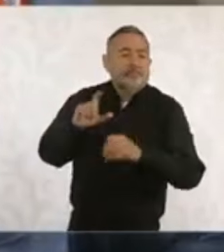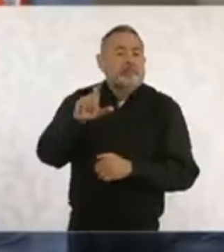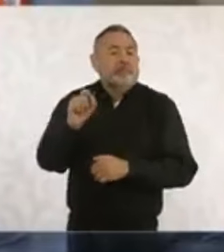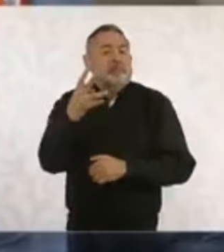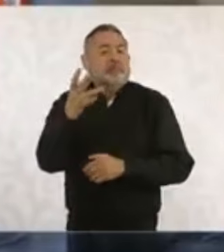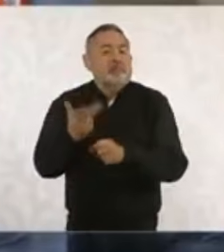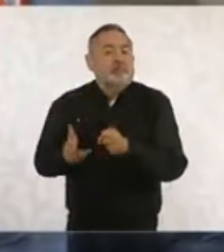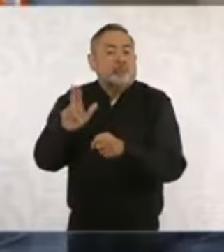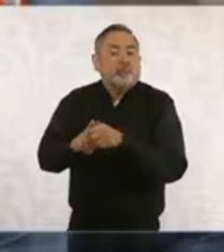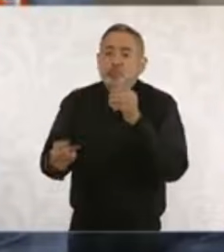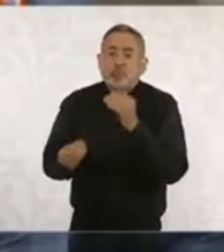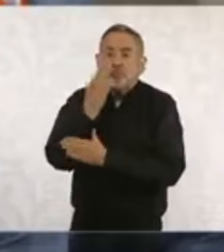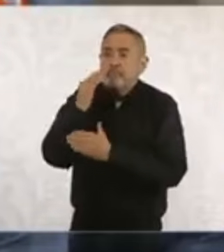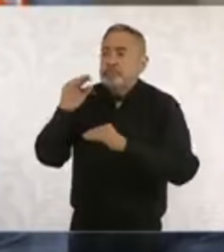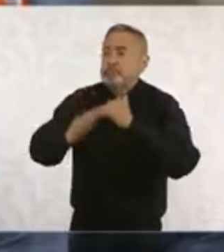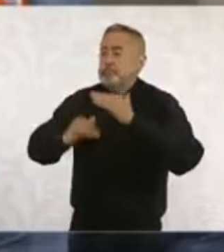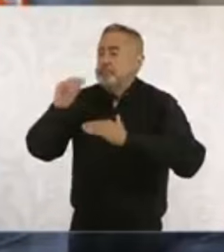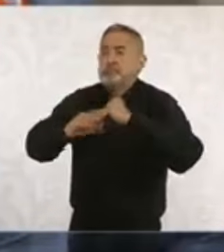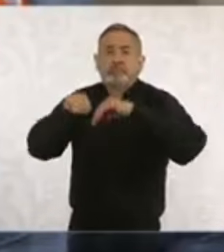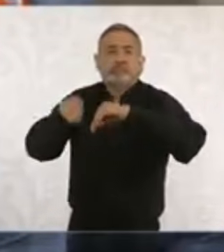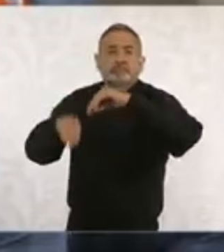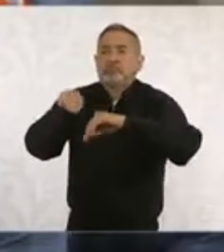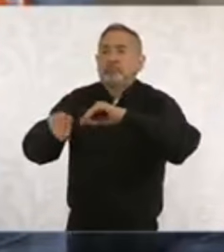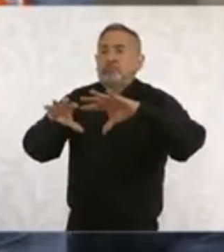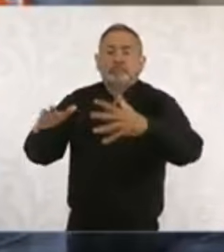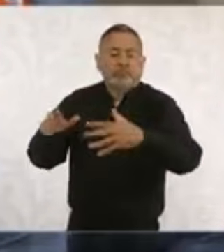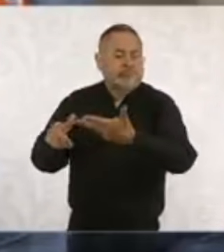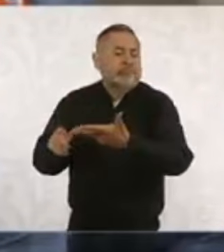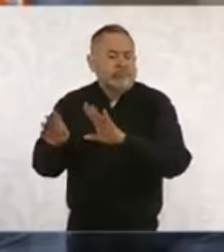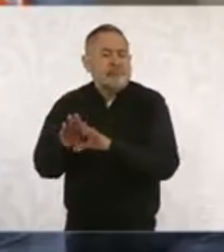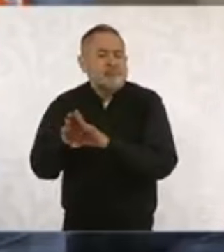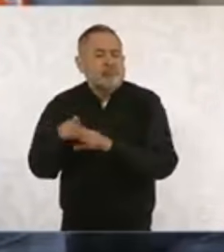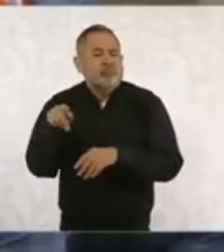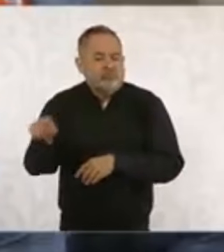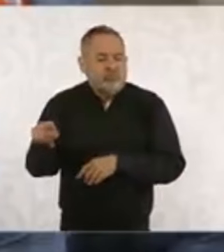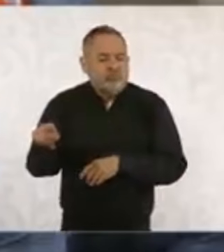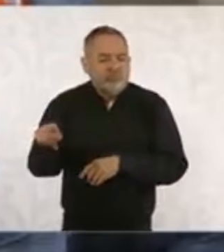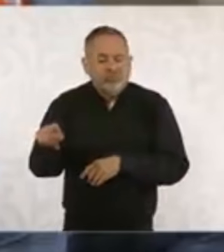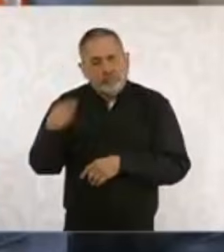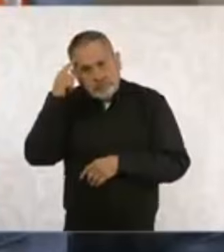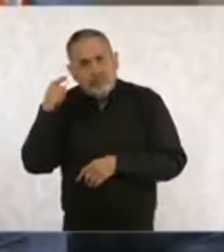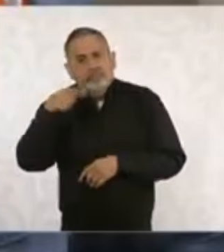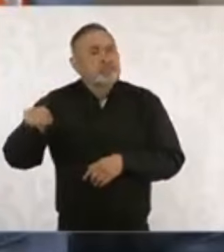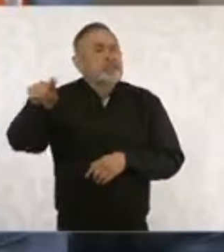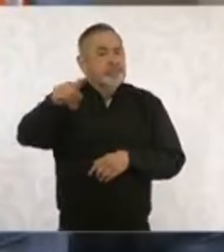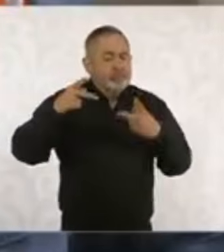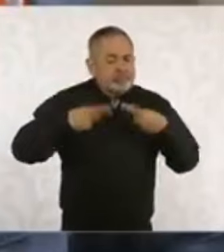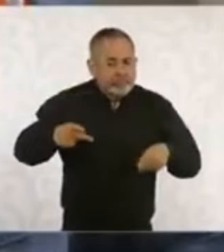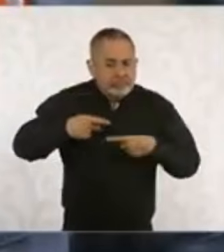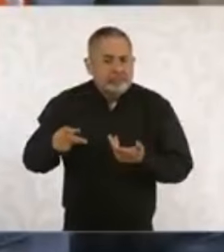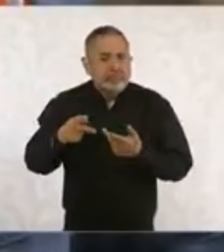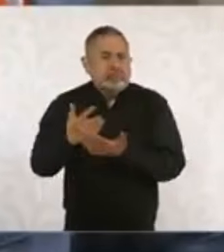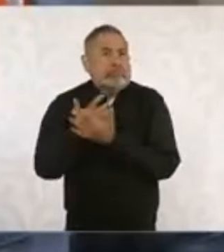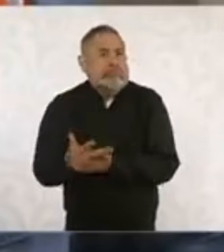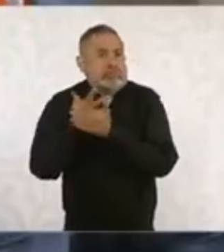en todo el país? ¿Cómo se traducirá esta inversión en menos tiempos de espera para consultas,